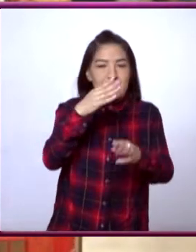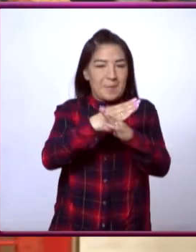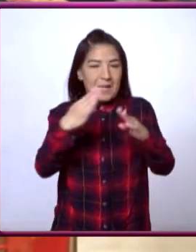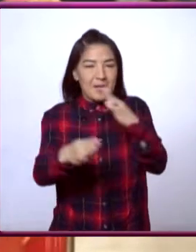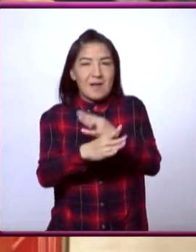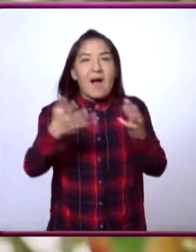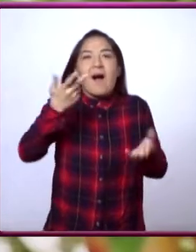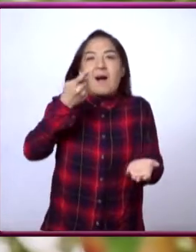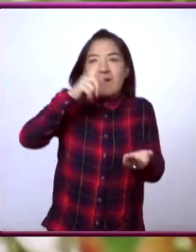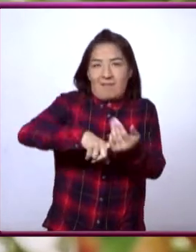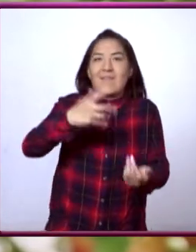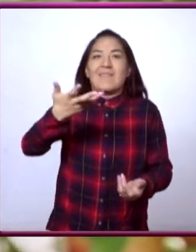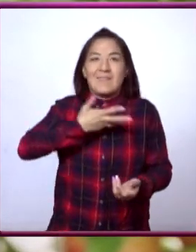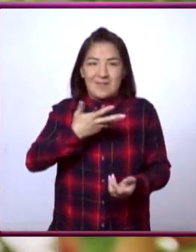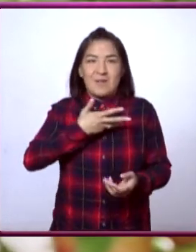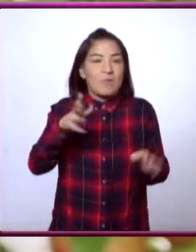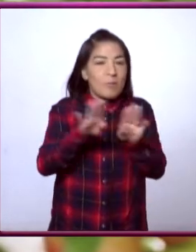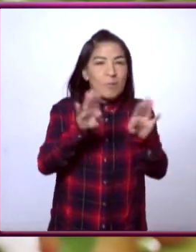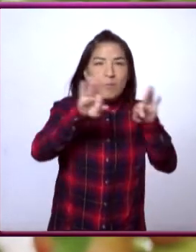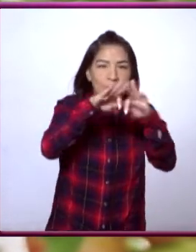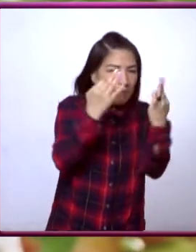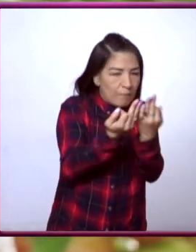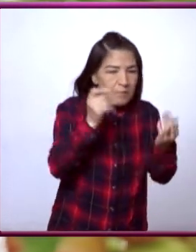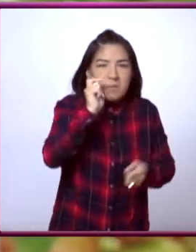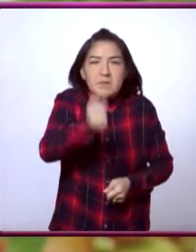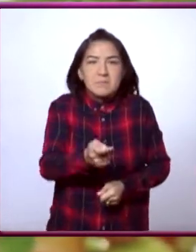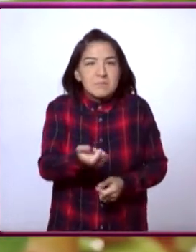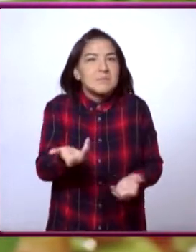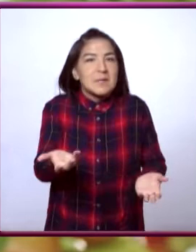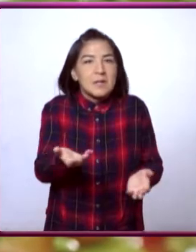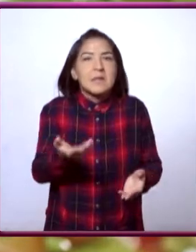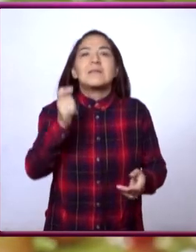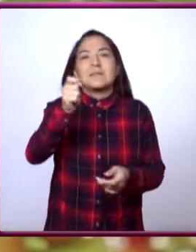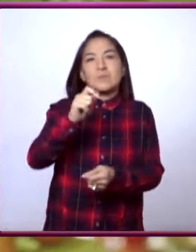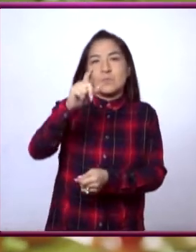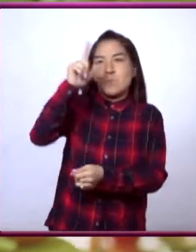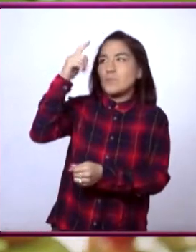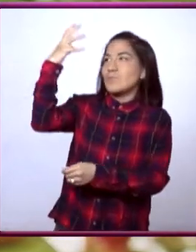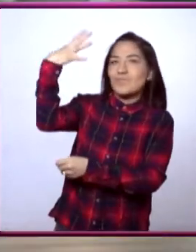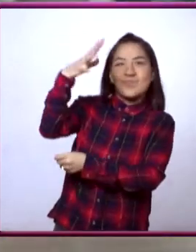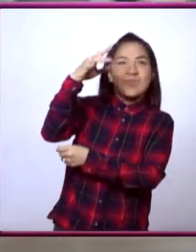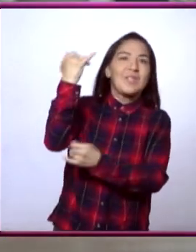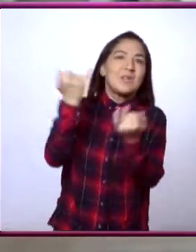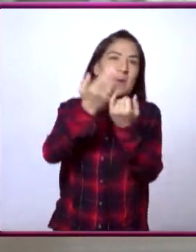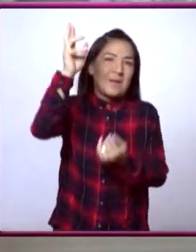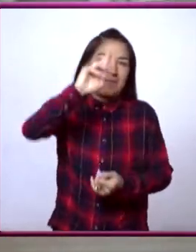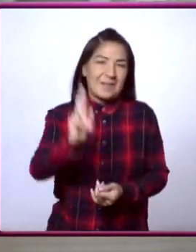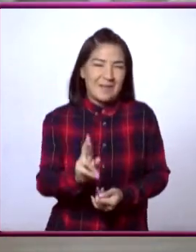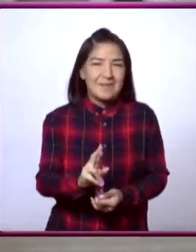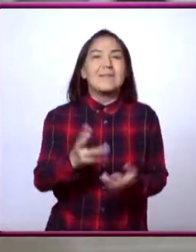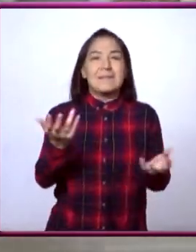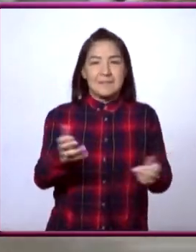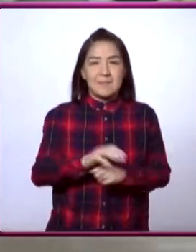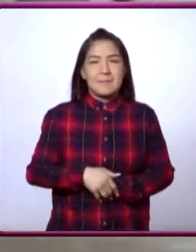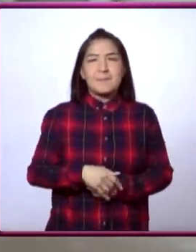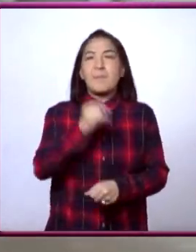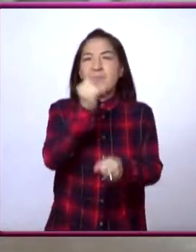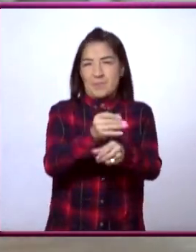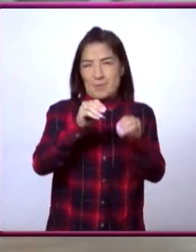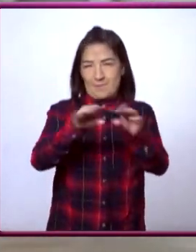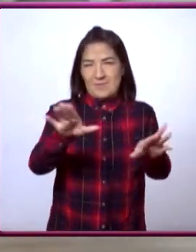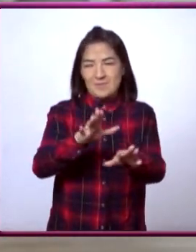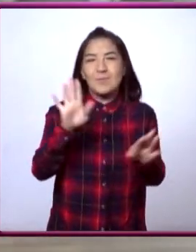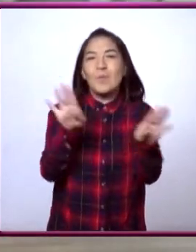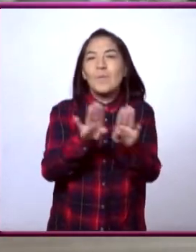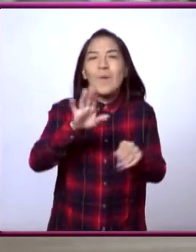radiactivos existentes desde su formación o porque llegan rayos cósmicos. Un dato curioso: para